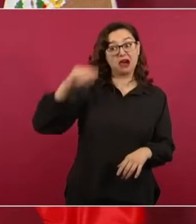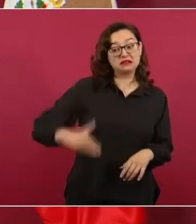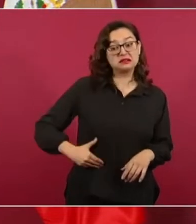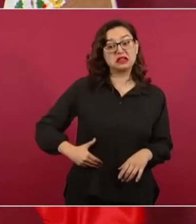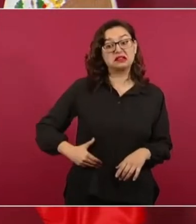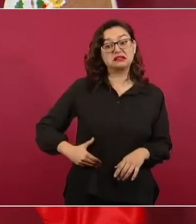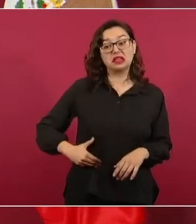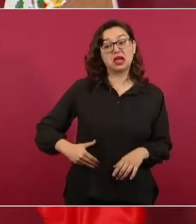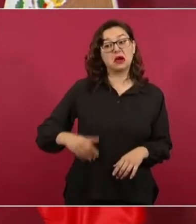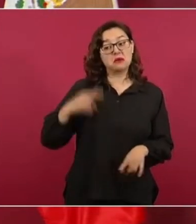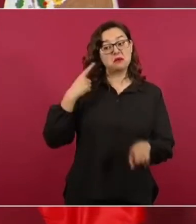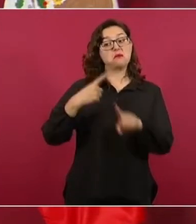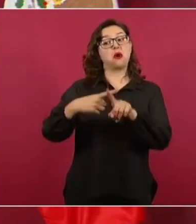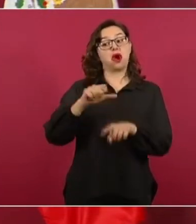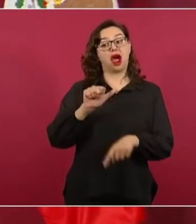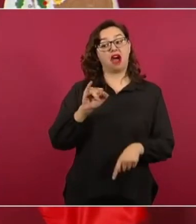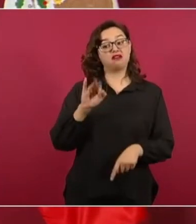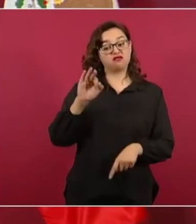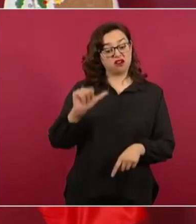el AIFA.